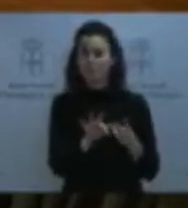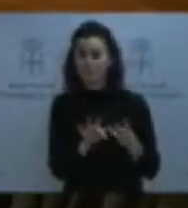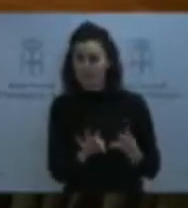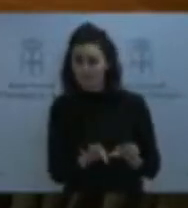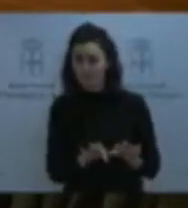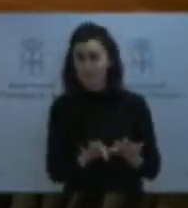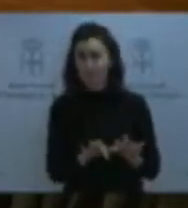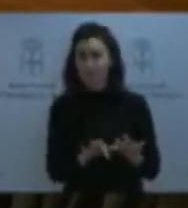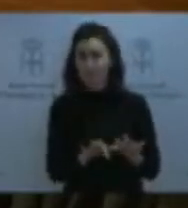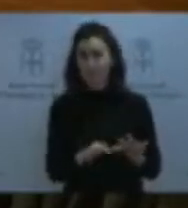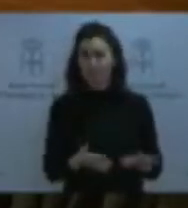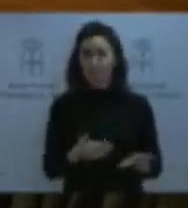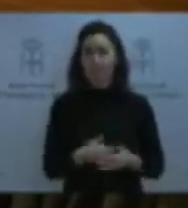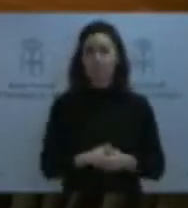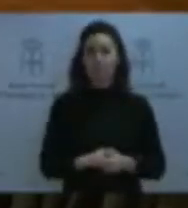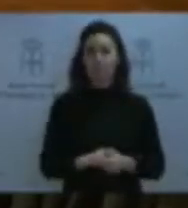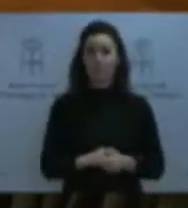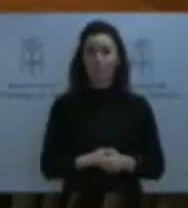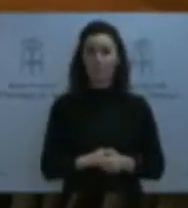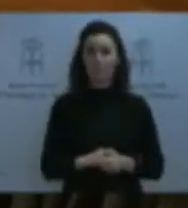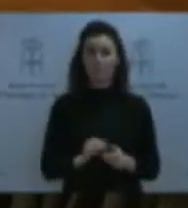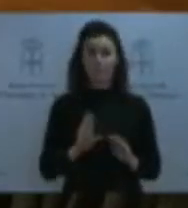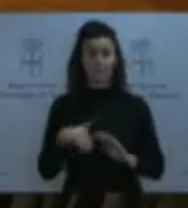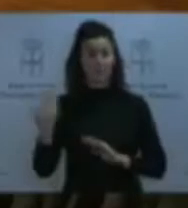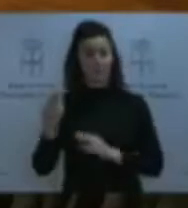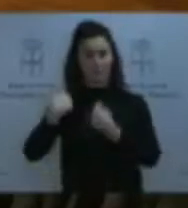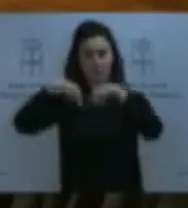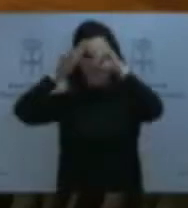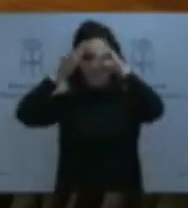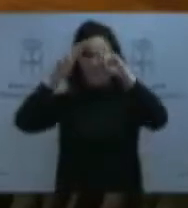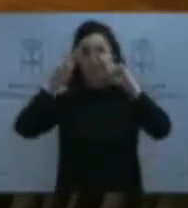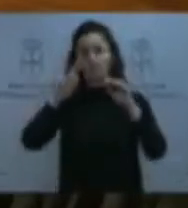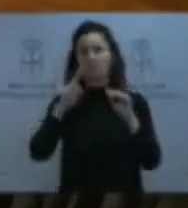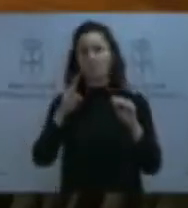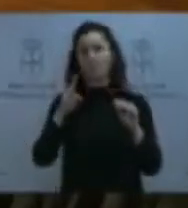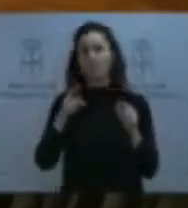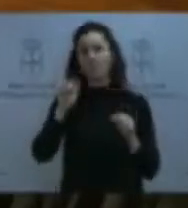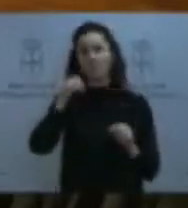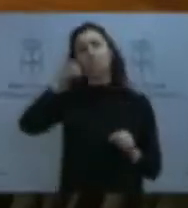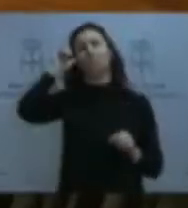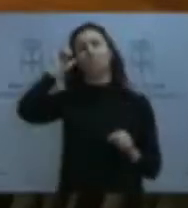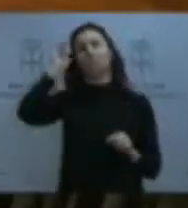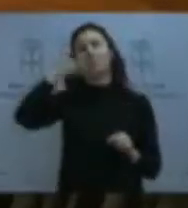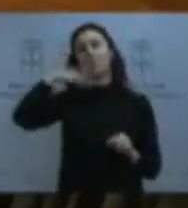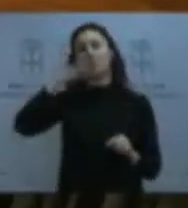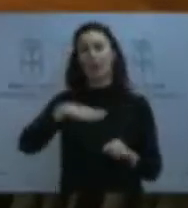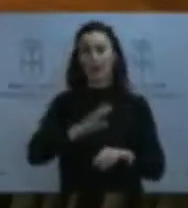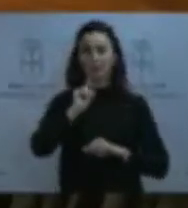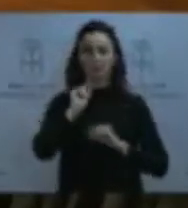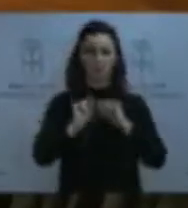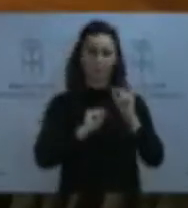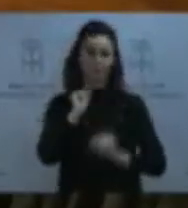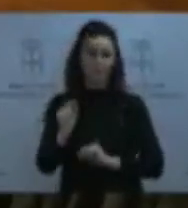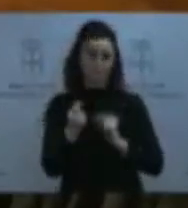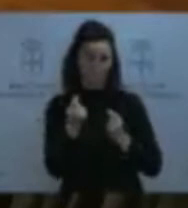del hospital, eliminando el riesgo que conlleva un ingreso de infecciones hospitalarias. Y nunca hagan la trampa de